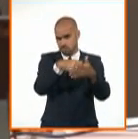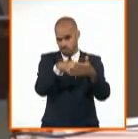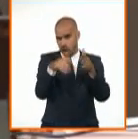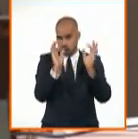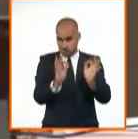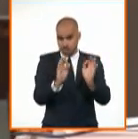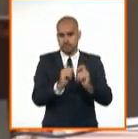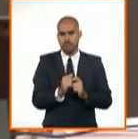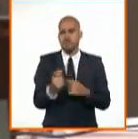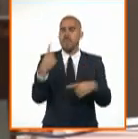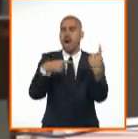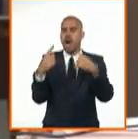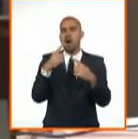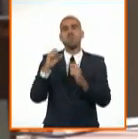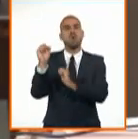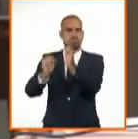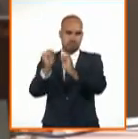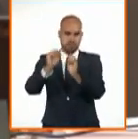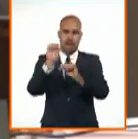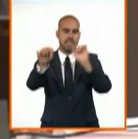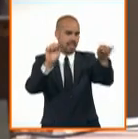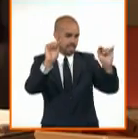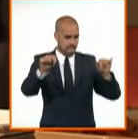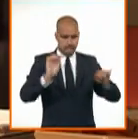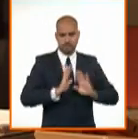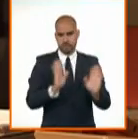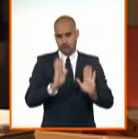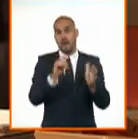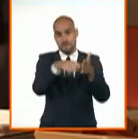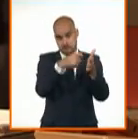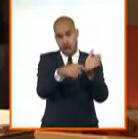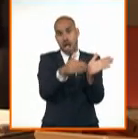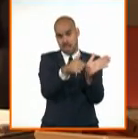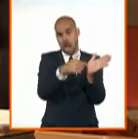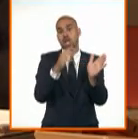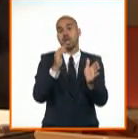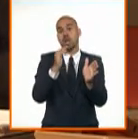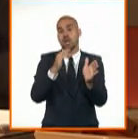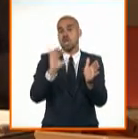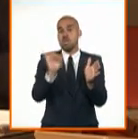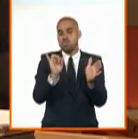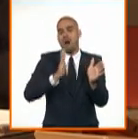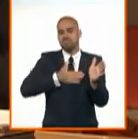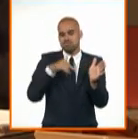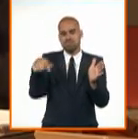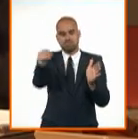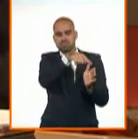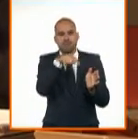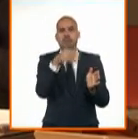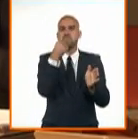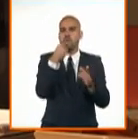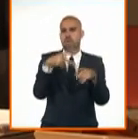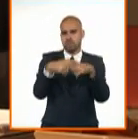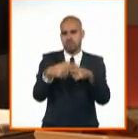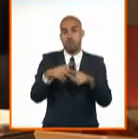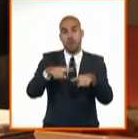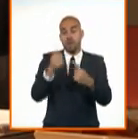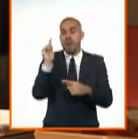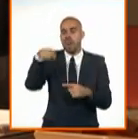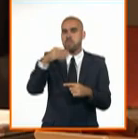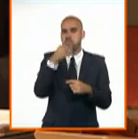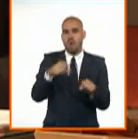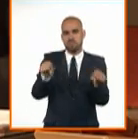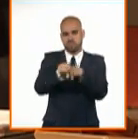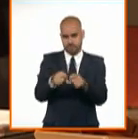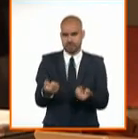grupo de plantas y acá hay un grupo de plantas que tienen una programación porque la manera más rápida que tenemos de recuperar potencia ahora estos son procesos